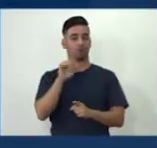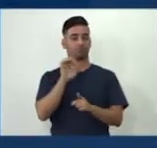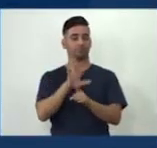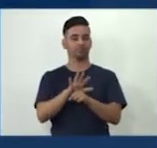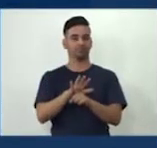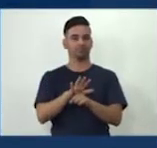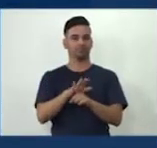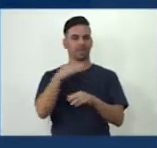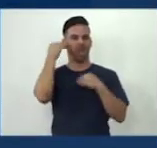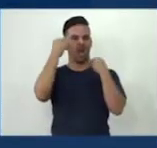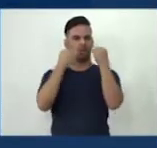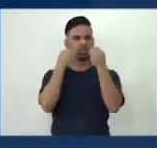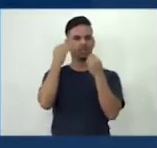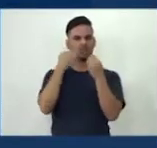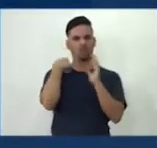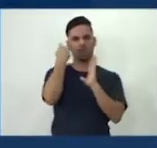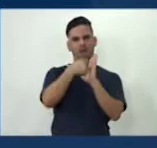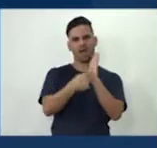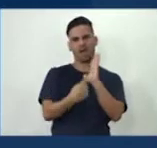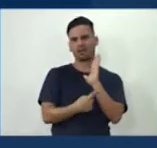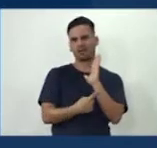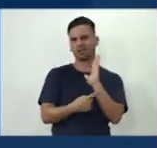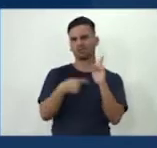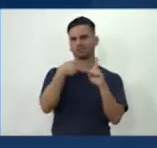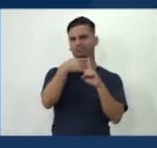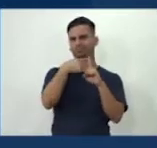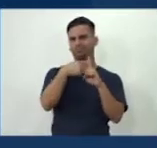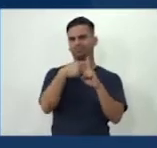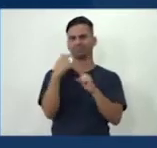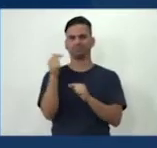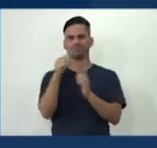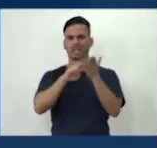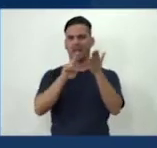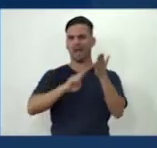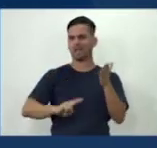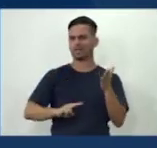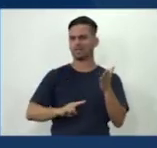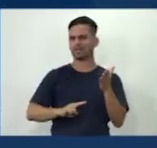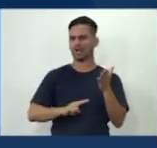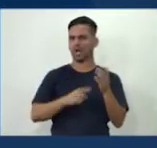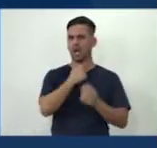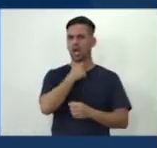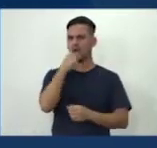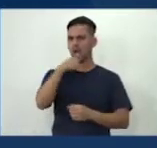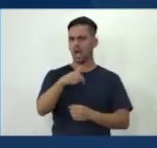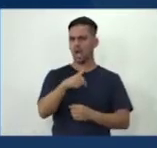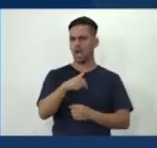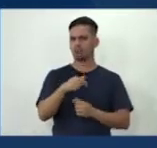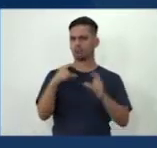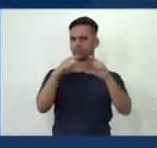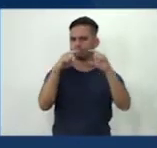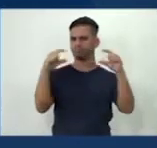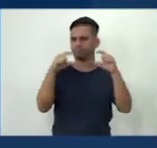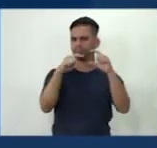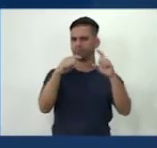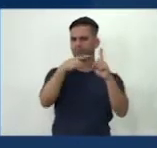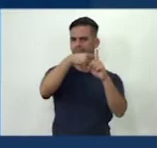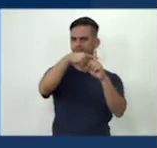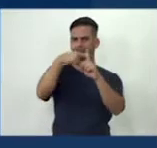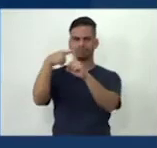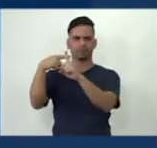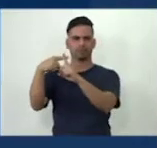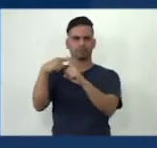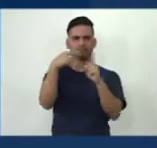interacción cualitativa de las interacciones eléctricas. ¿Qué sucedía con cargas iguales y con cargas